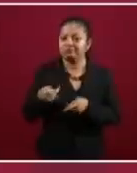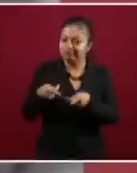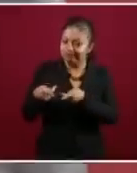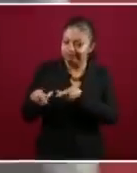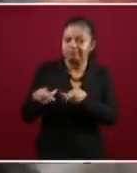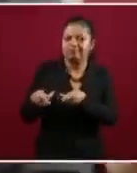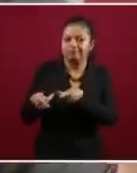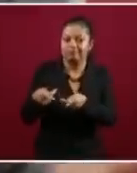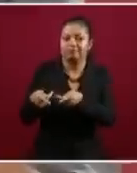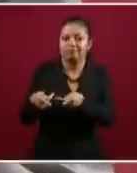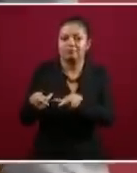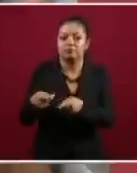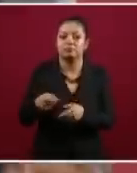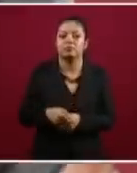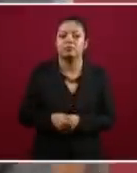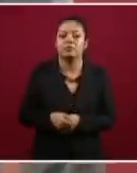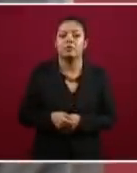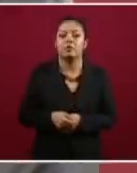porque